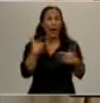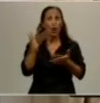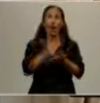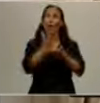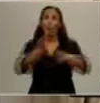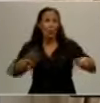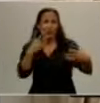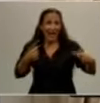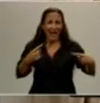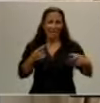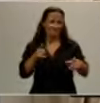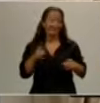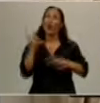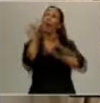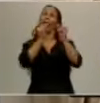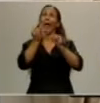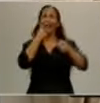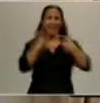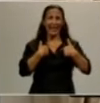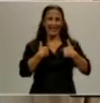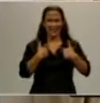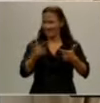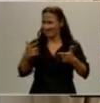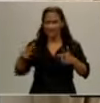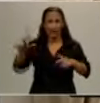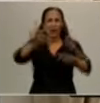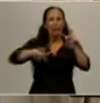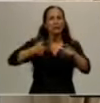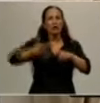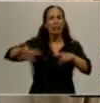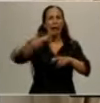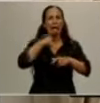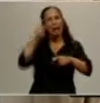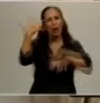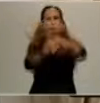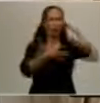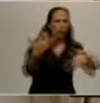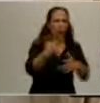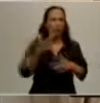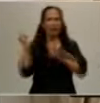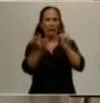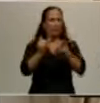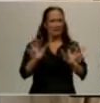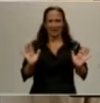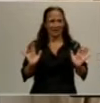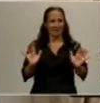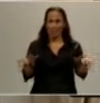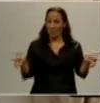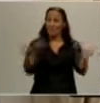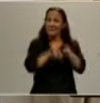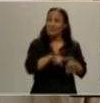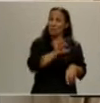esos intereses que se han querido confundir a la sociedad. Seguimos como estamos en el año 2003.